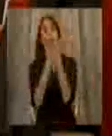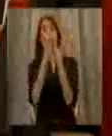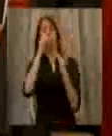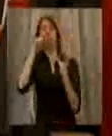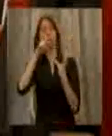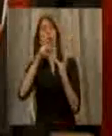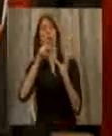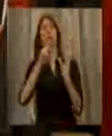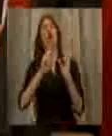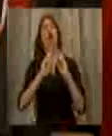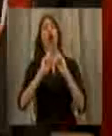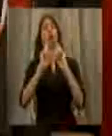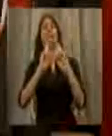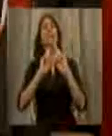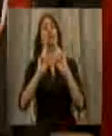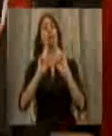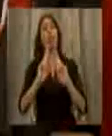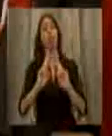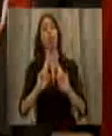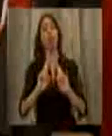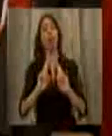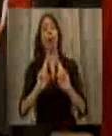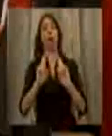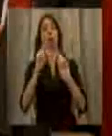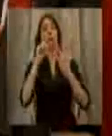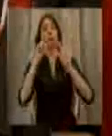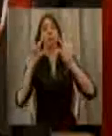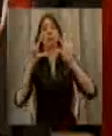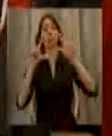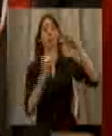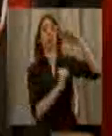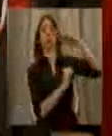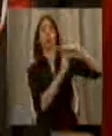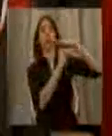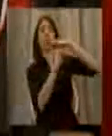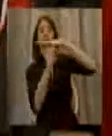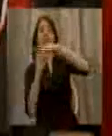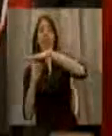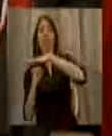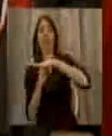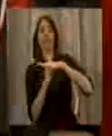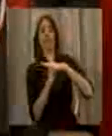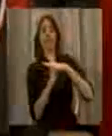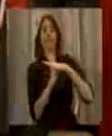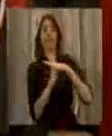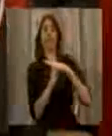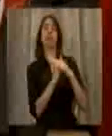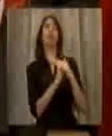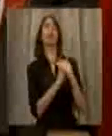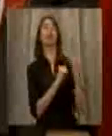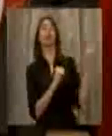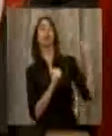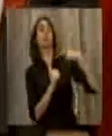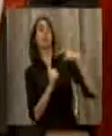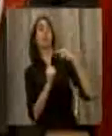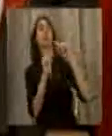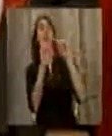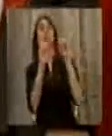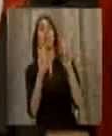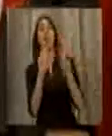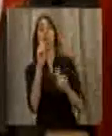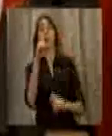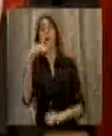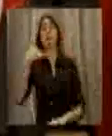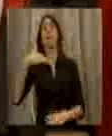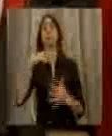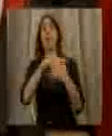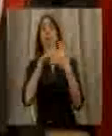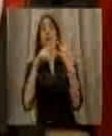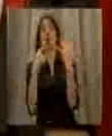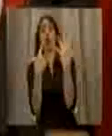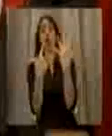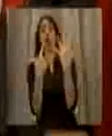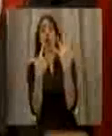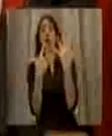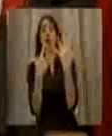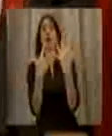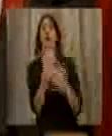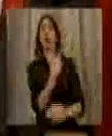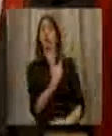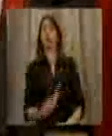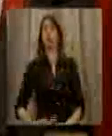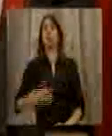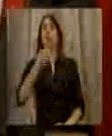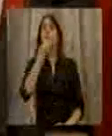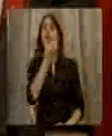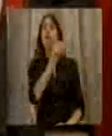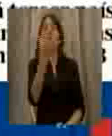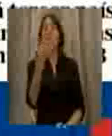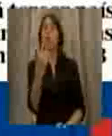resultados a la luz de los 7 ejes planteados como temas prioritarios por el Presidente de la República en el 21